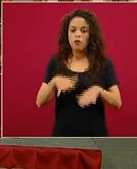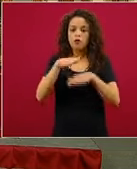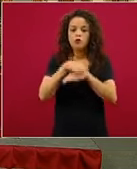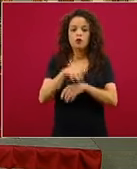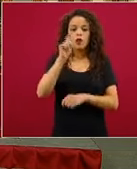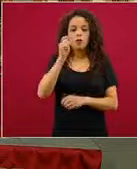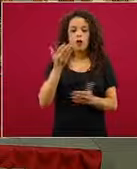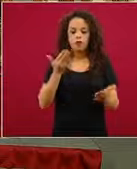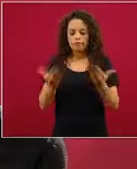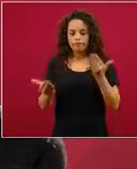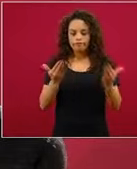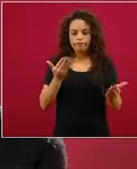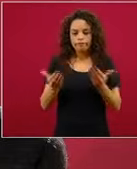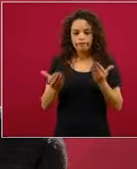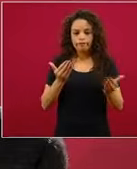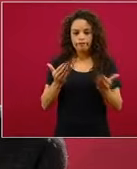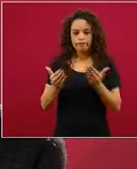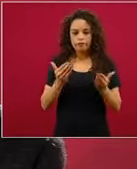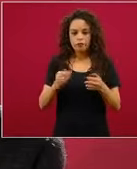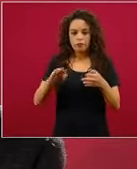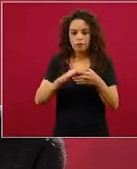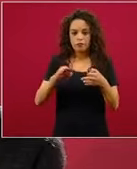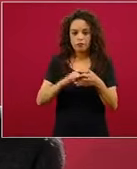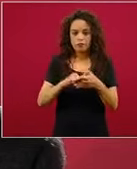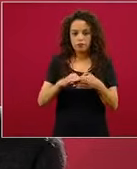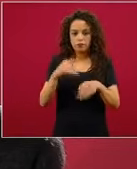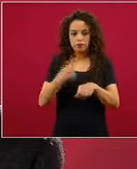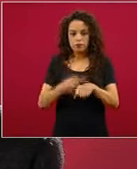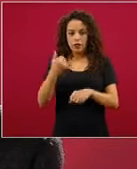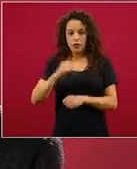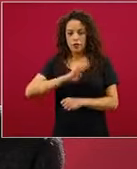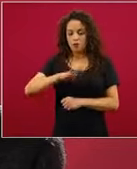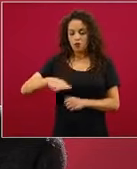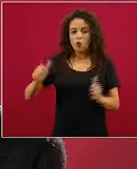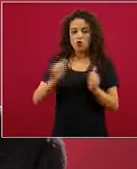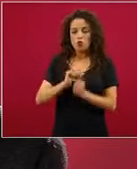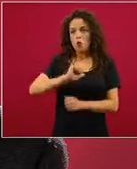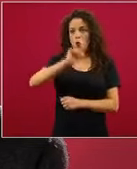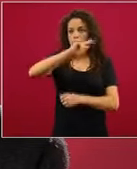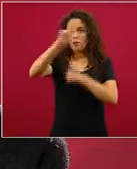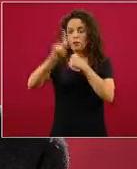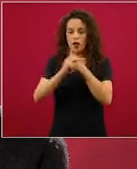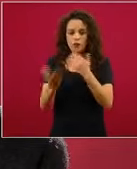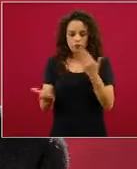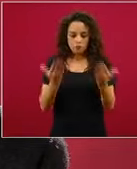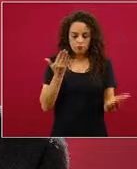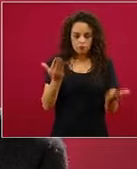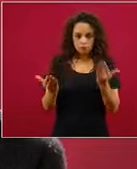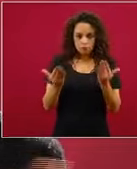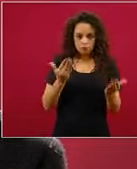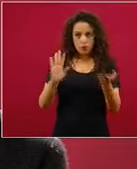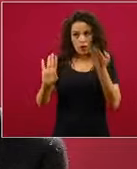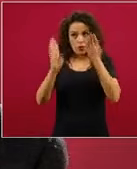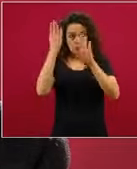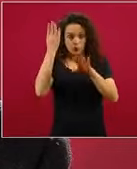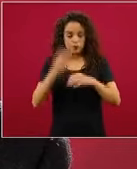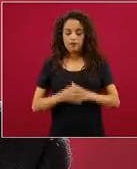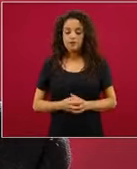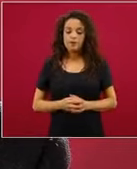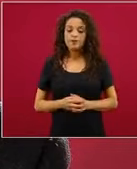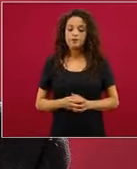de incidencia y mortalidad de México con otros países del mundo. En ya